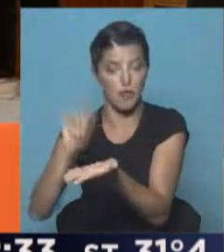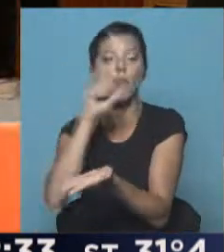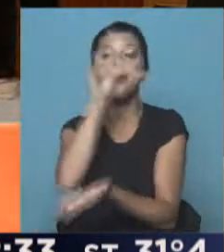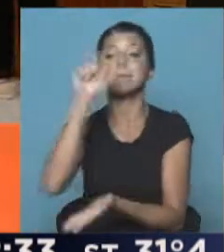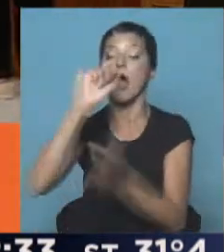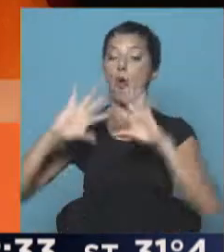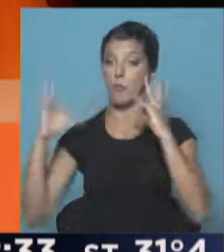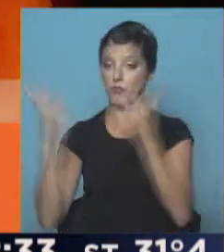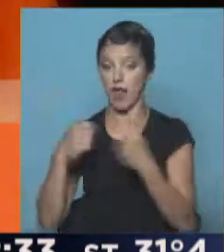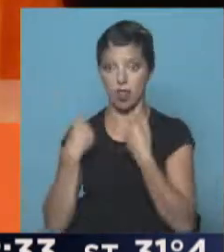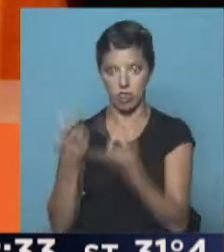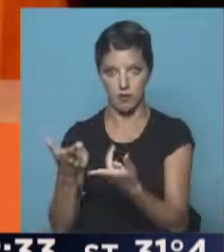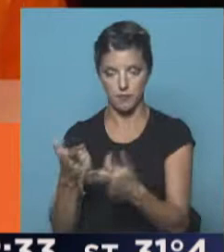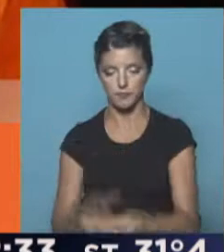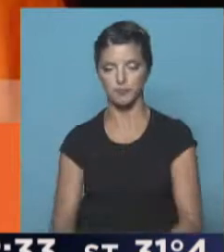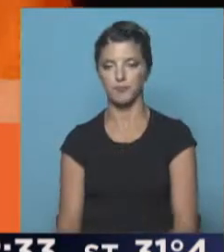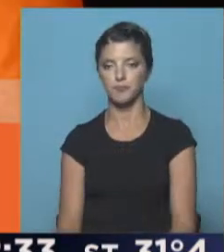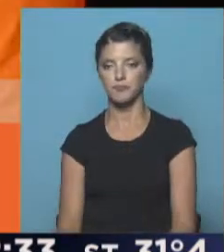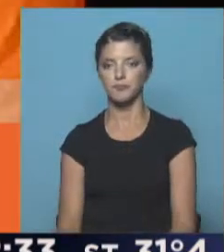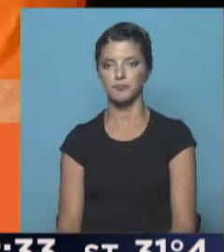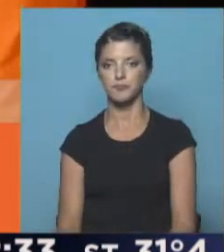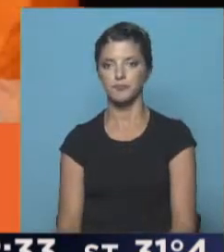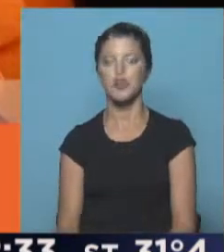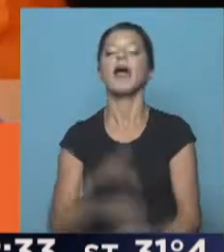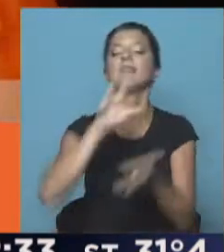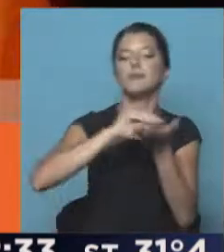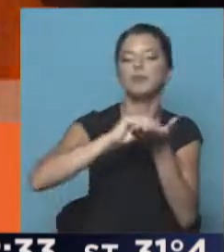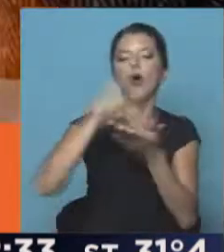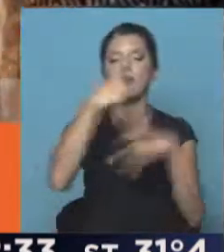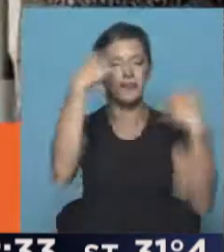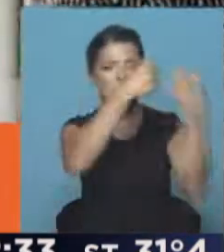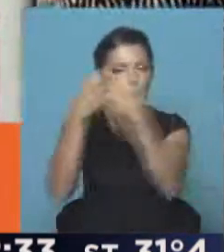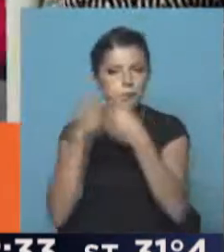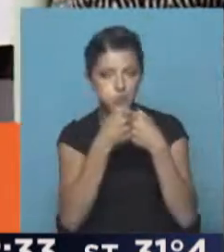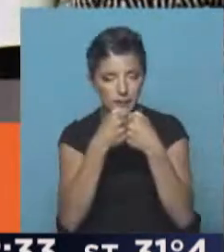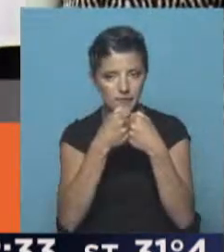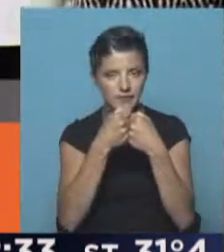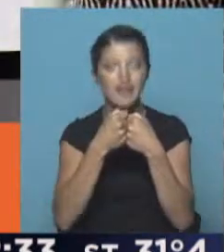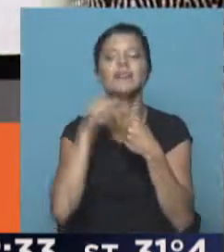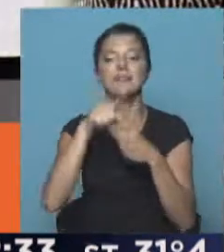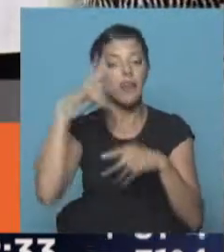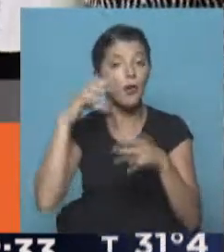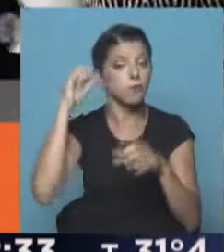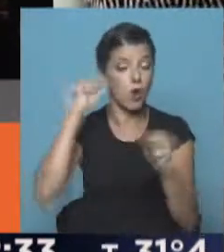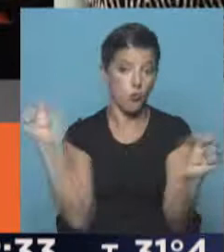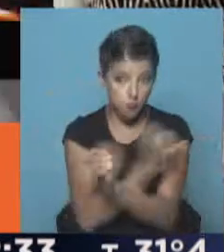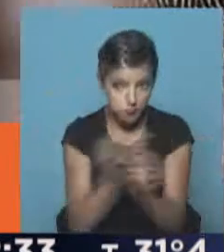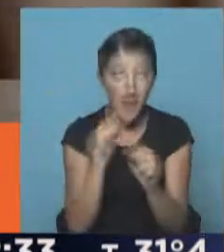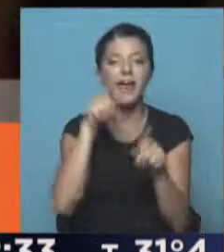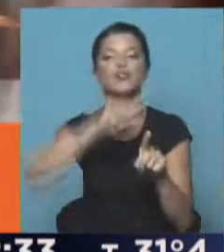mundial el acuerdo entre legisladores para lograr la votación significo algunas concesiones del